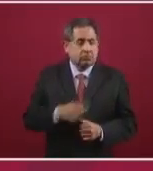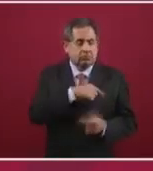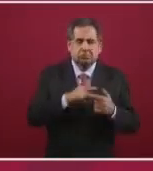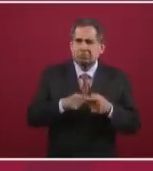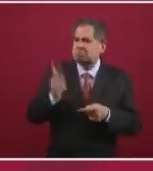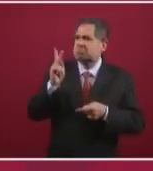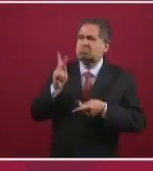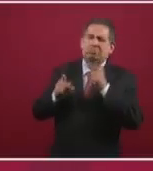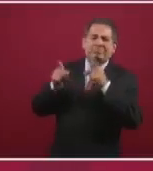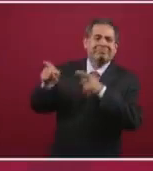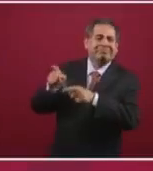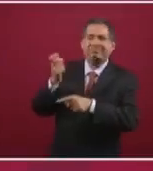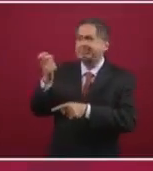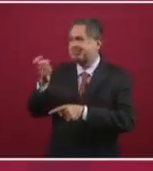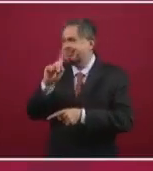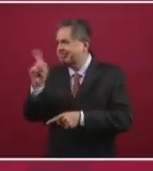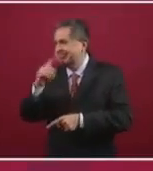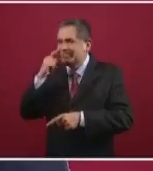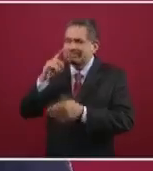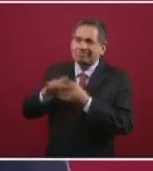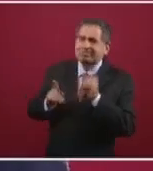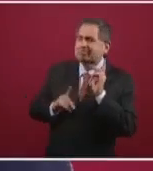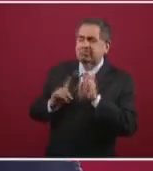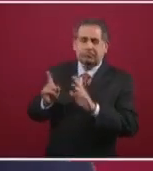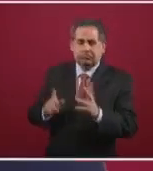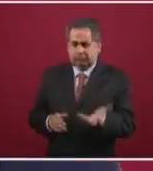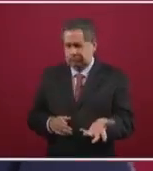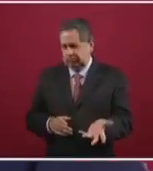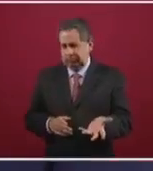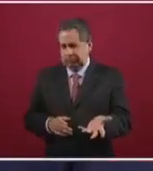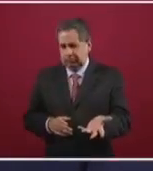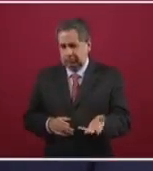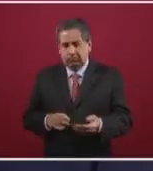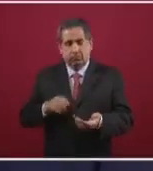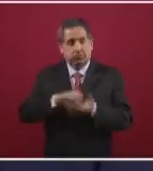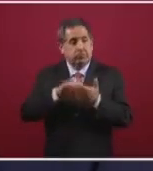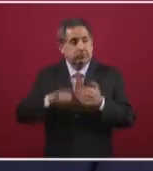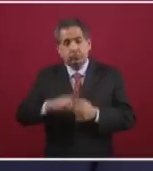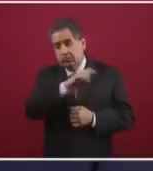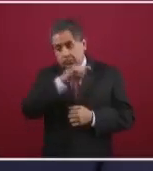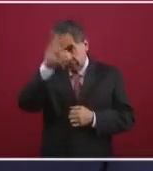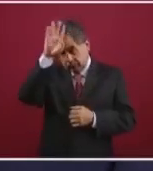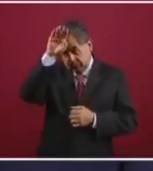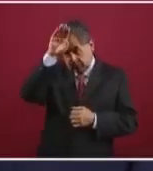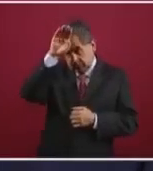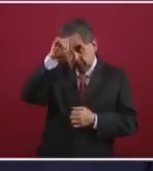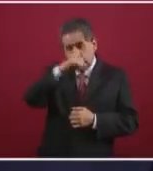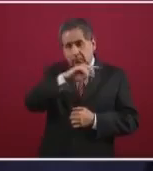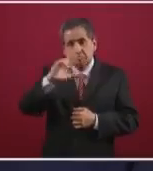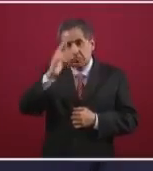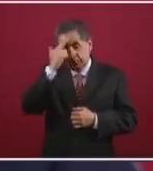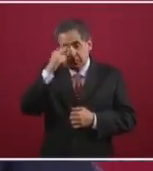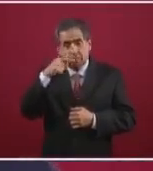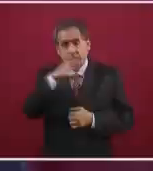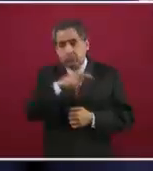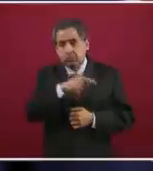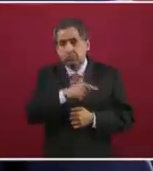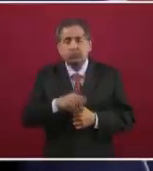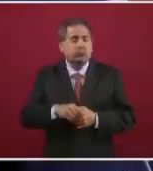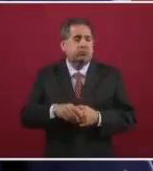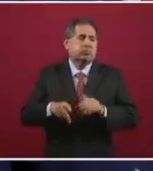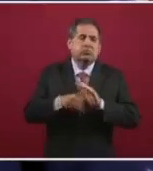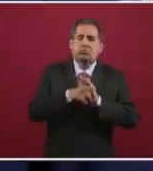cuestionan desde el principio. Allá en Monterrey, recuerdo que sacaron